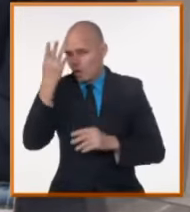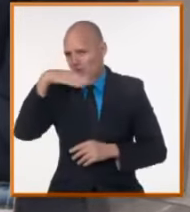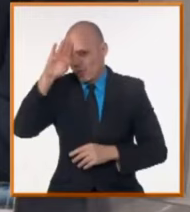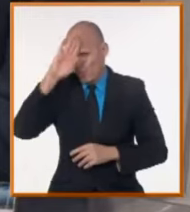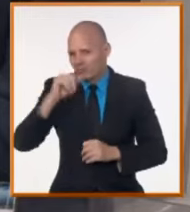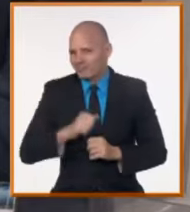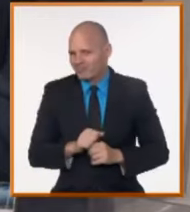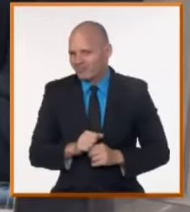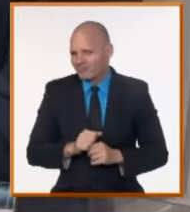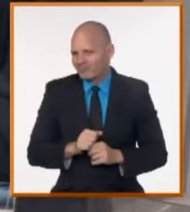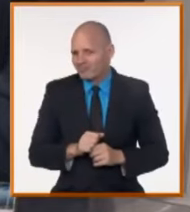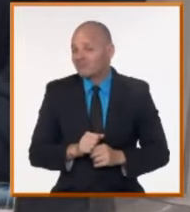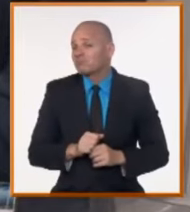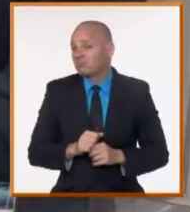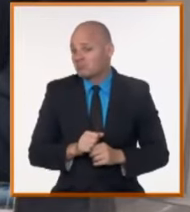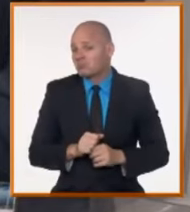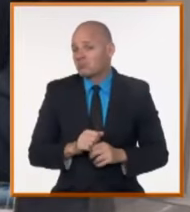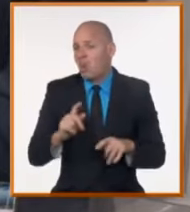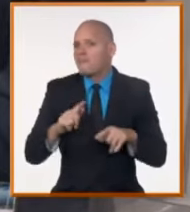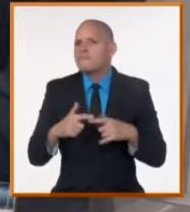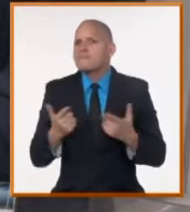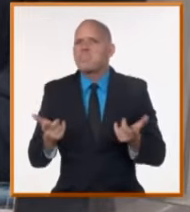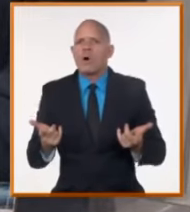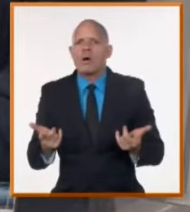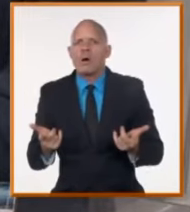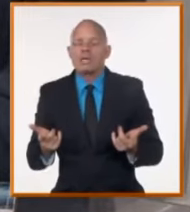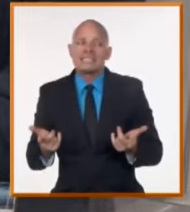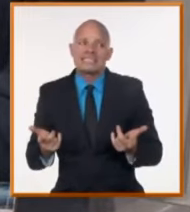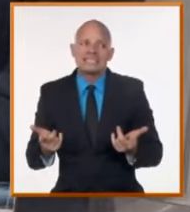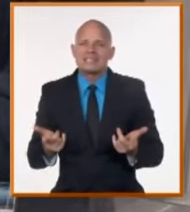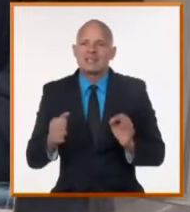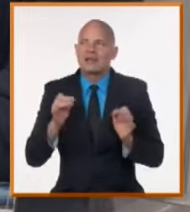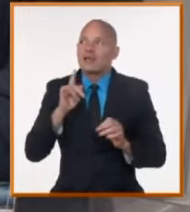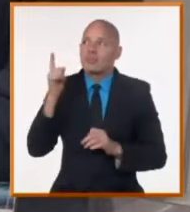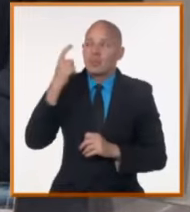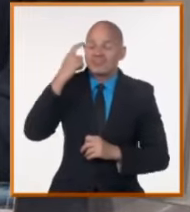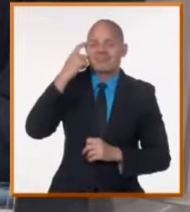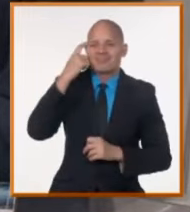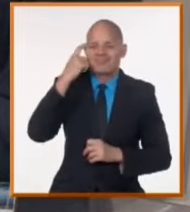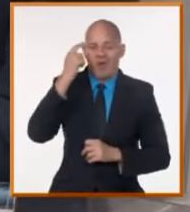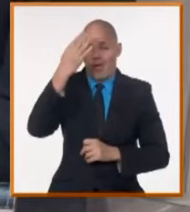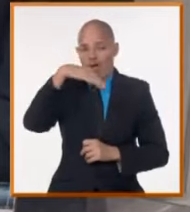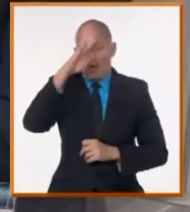interesante que Cuba está en el pesando sobre el diseño de la doctrina Monroe.